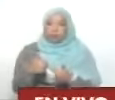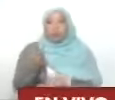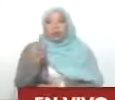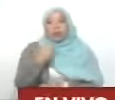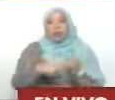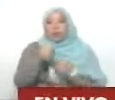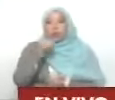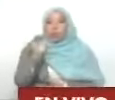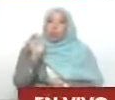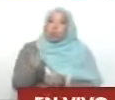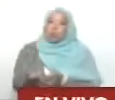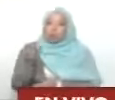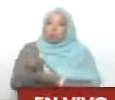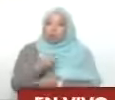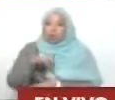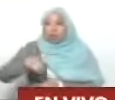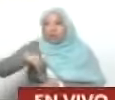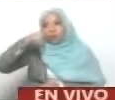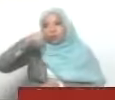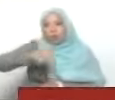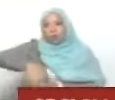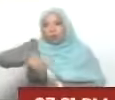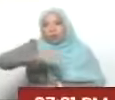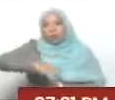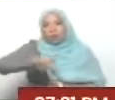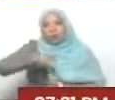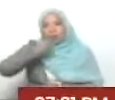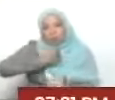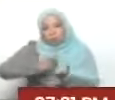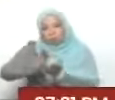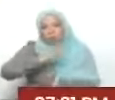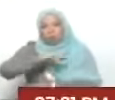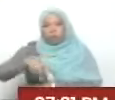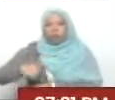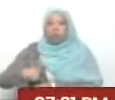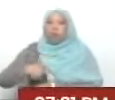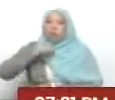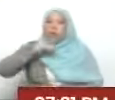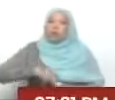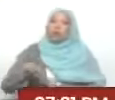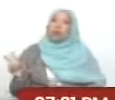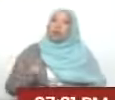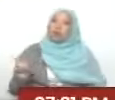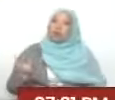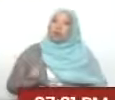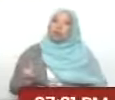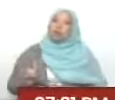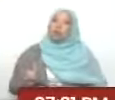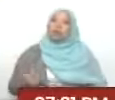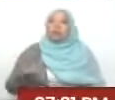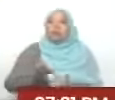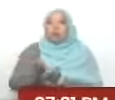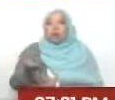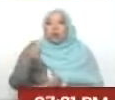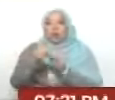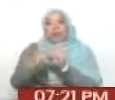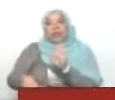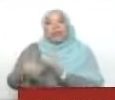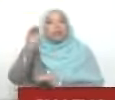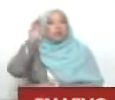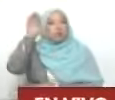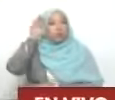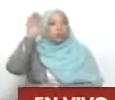valor fundamental que tiene nuestro pueblo. La lealtad a la historia de Venezuela, la lealtad al derecho al